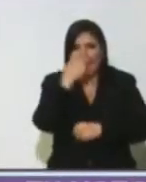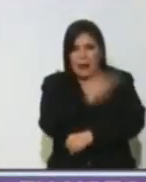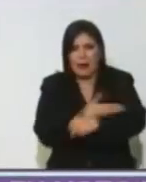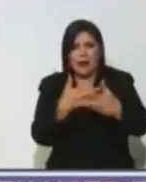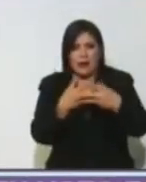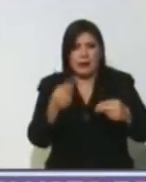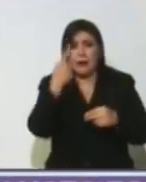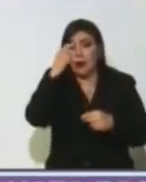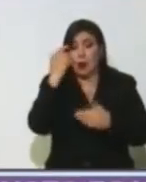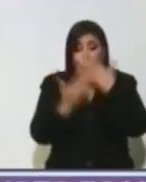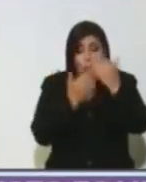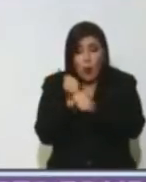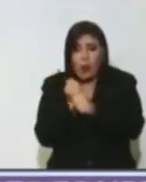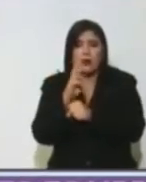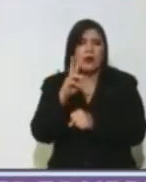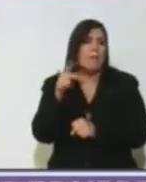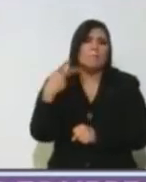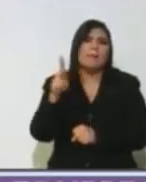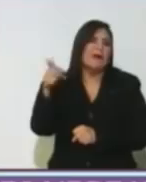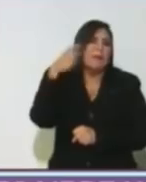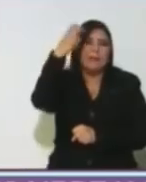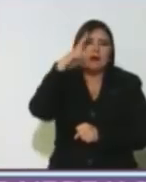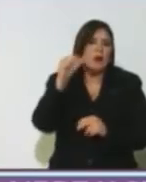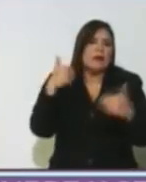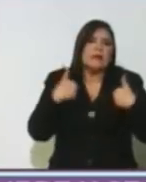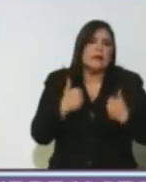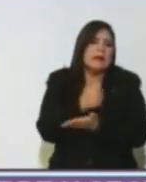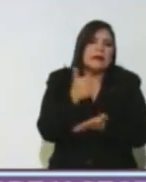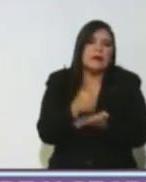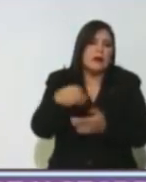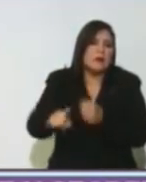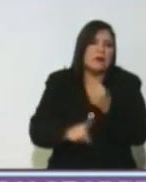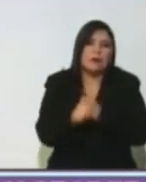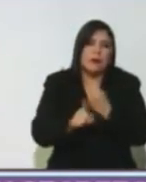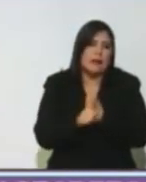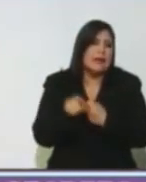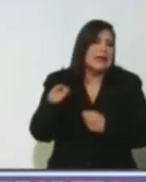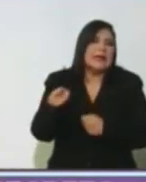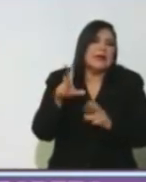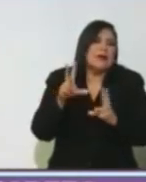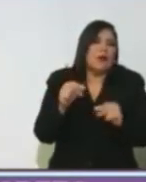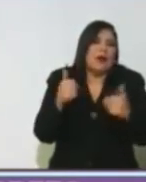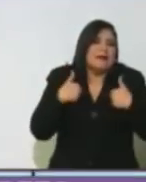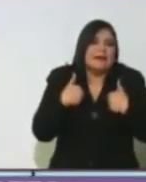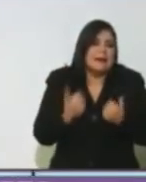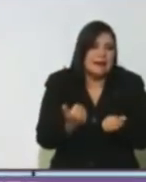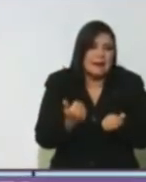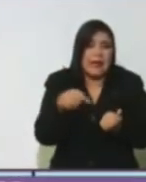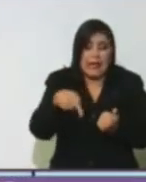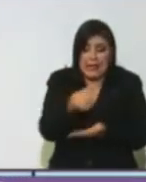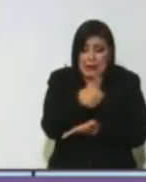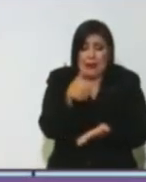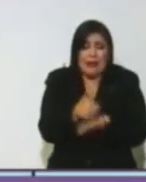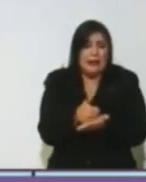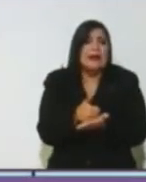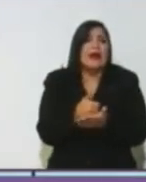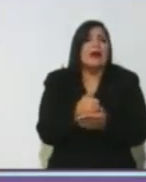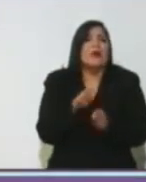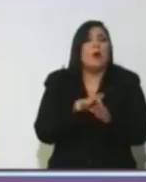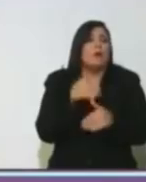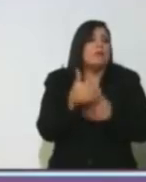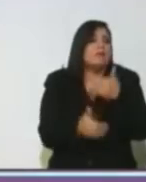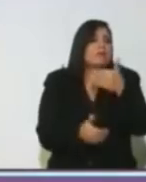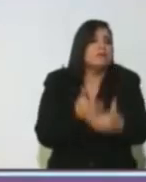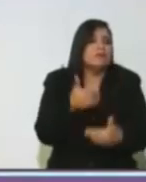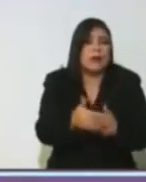estudiarlo lo que pasa es que mikel no entiende los problemas de la ciudad y ni siquiera entiende que esta ciudad es una ciudad progresista no es una